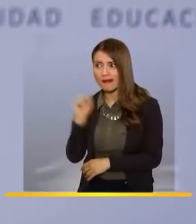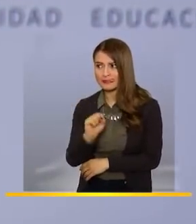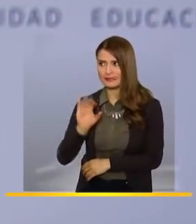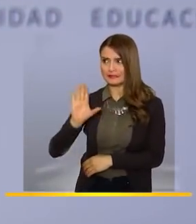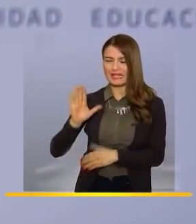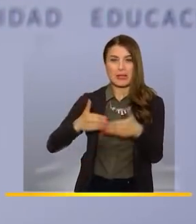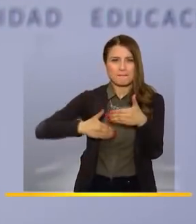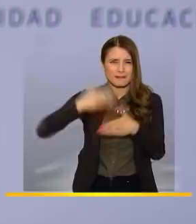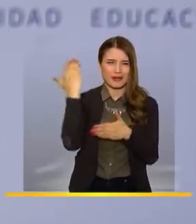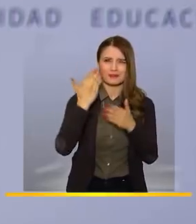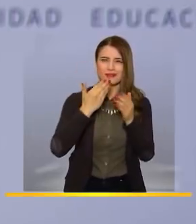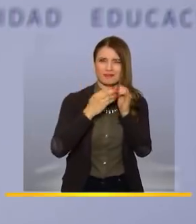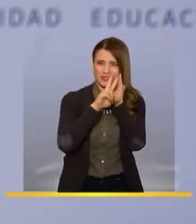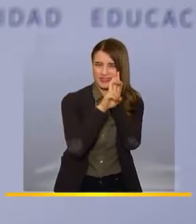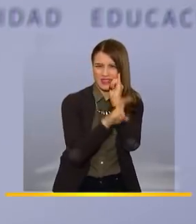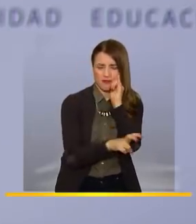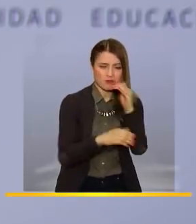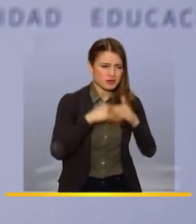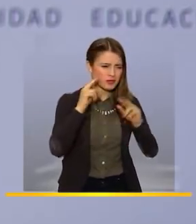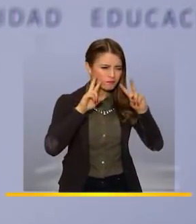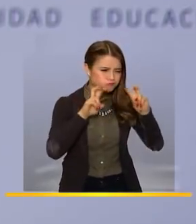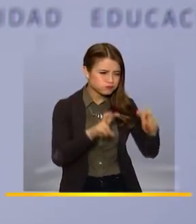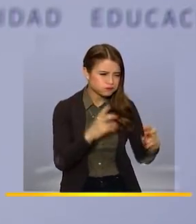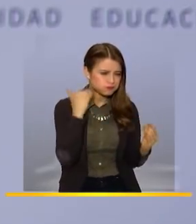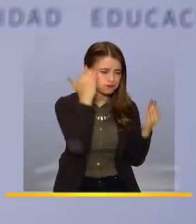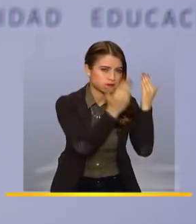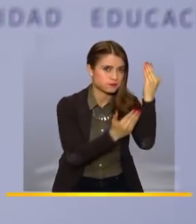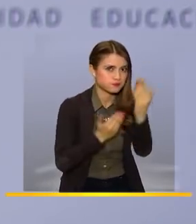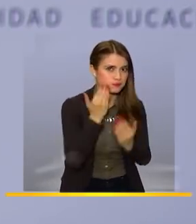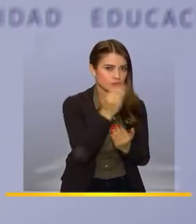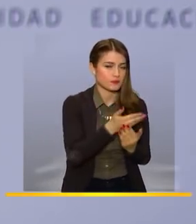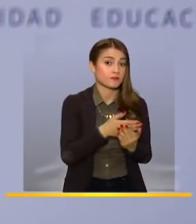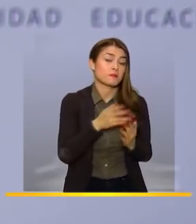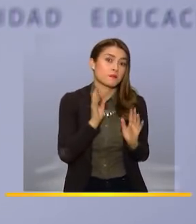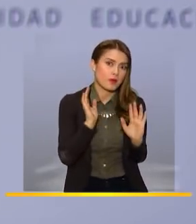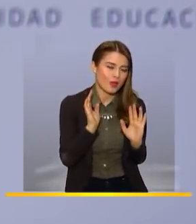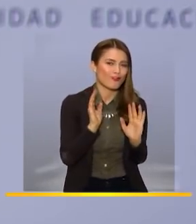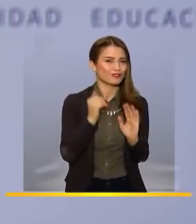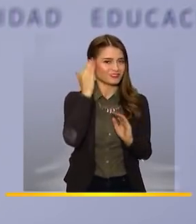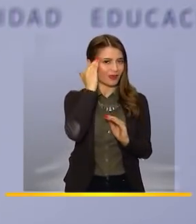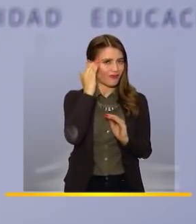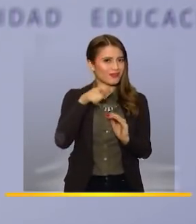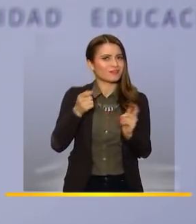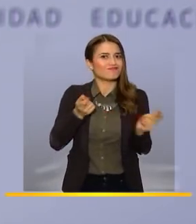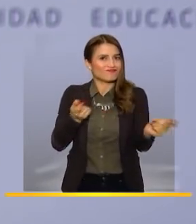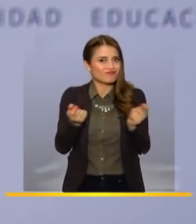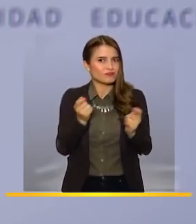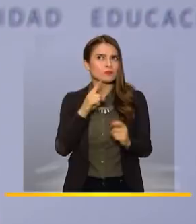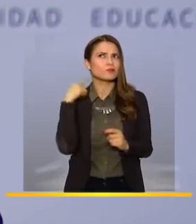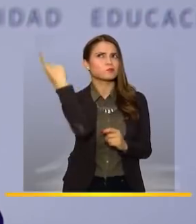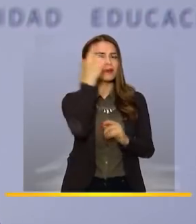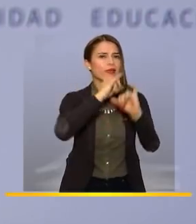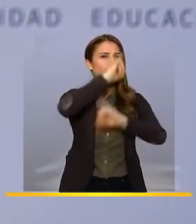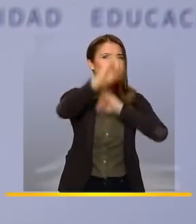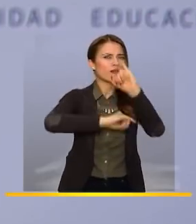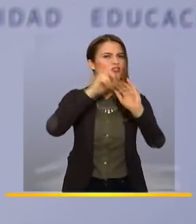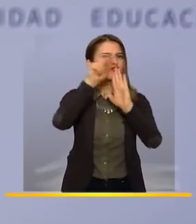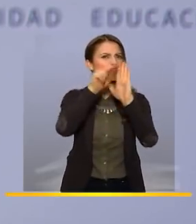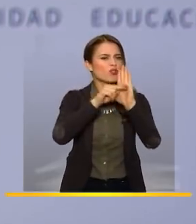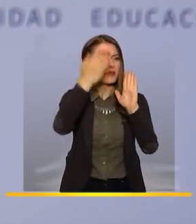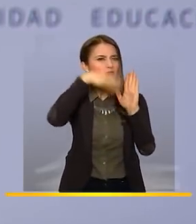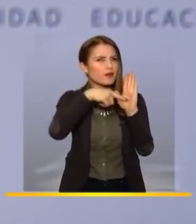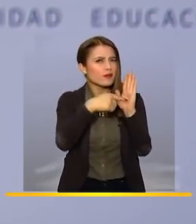sobre este sitio, cumpliendo con mucho cuidado con toda la normatividad